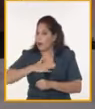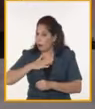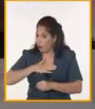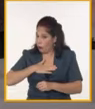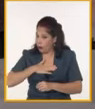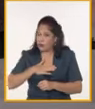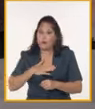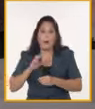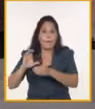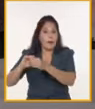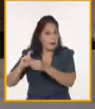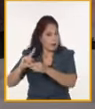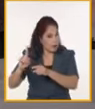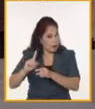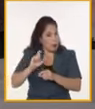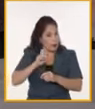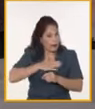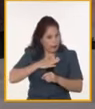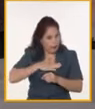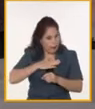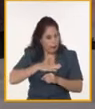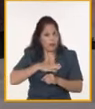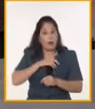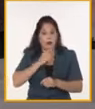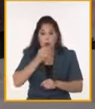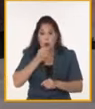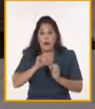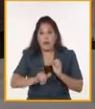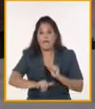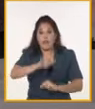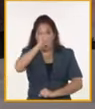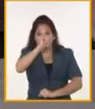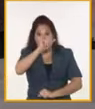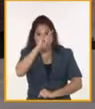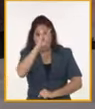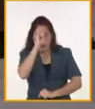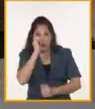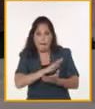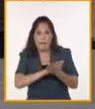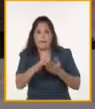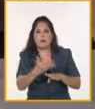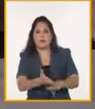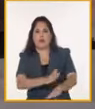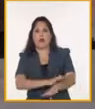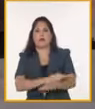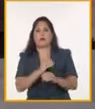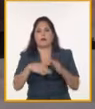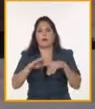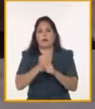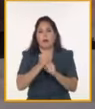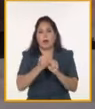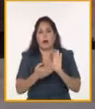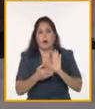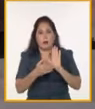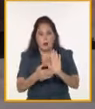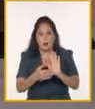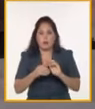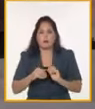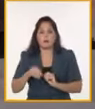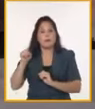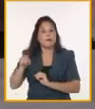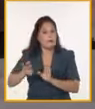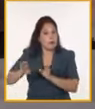trabajo por cuenta prop estamos hablando trabajo por cuenta propia que es lo que me estoy me estoy refiriendo en este en este en estos